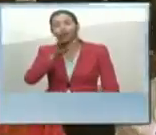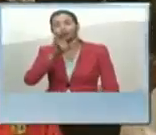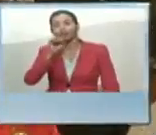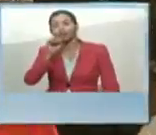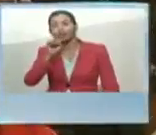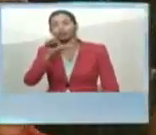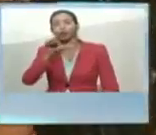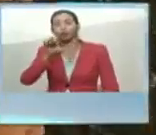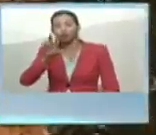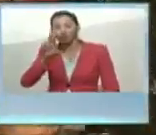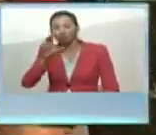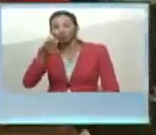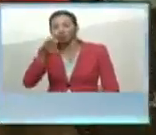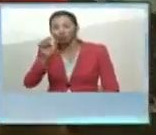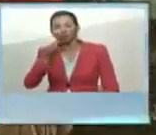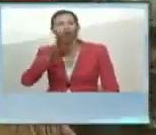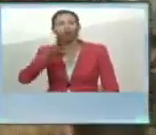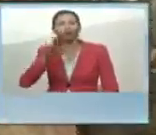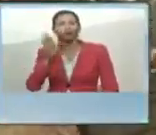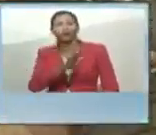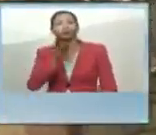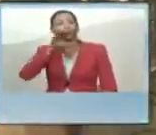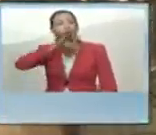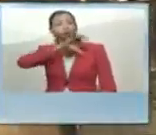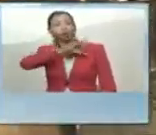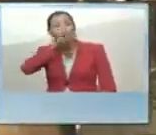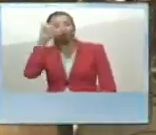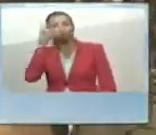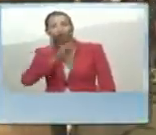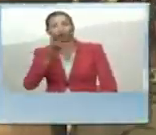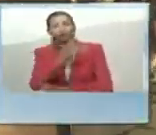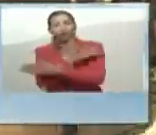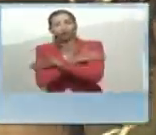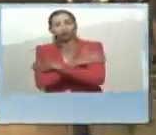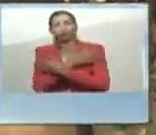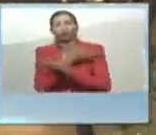De Zulia. Perfecto, un abrazo al Zulia, pues un aplauso desde aquí.